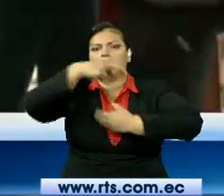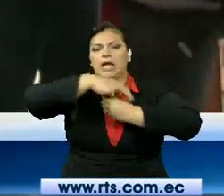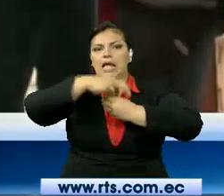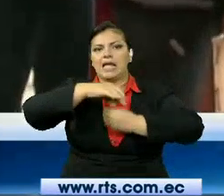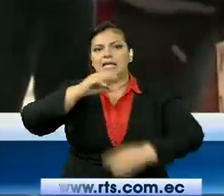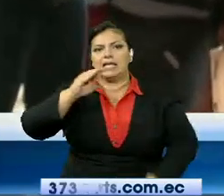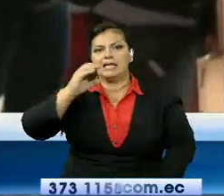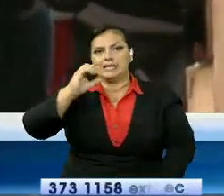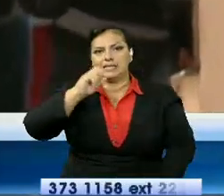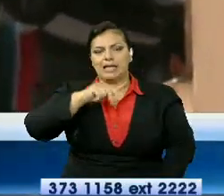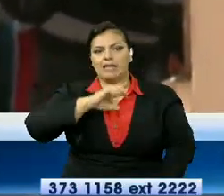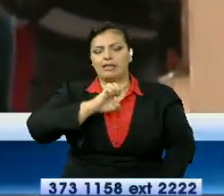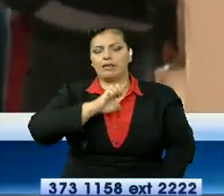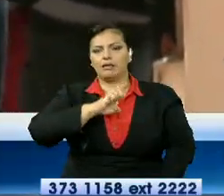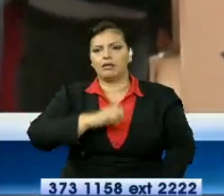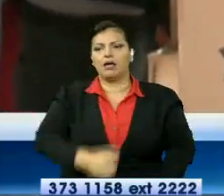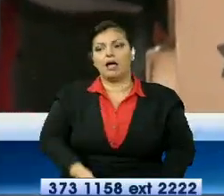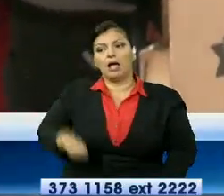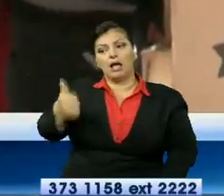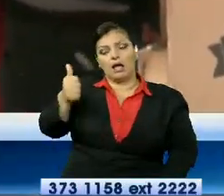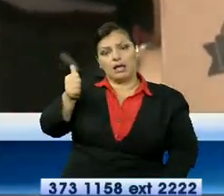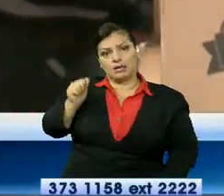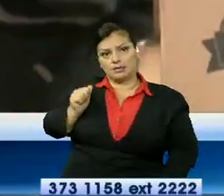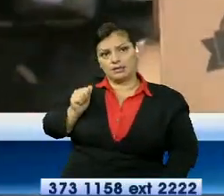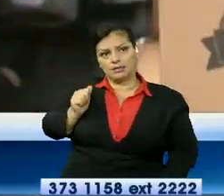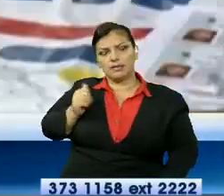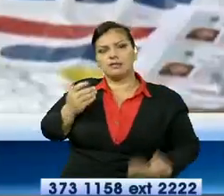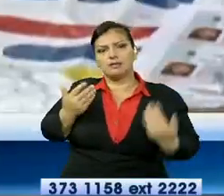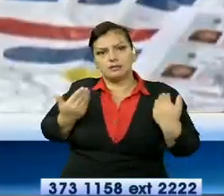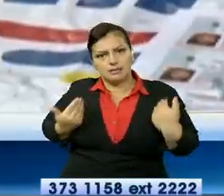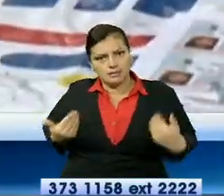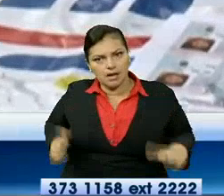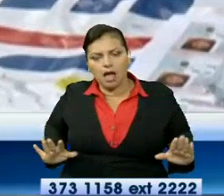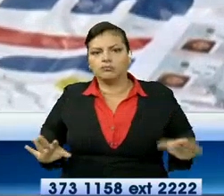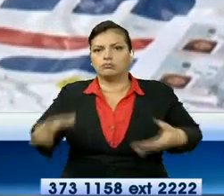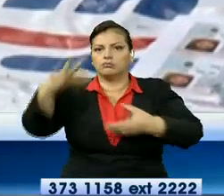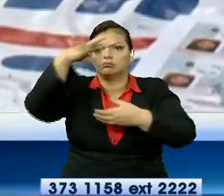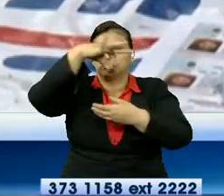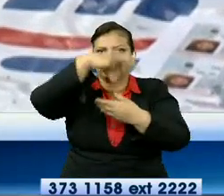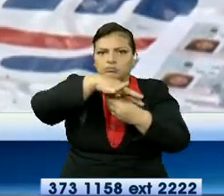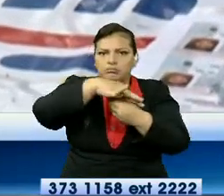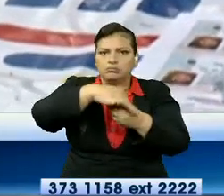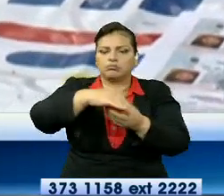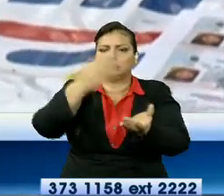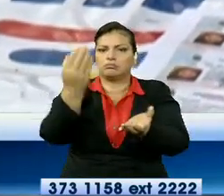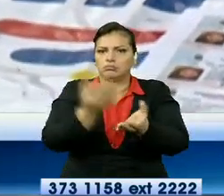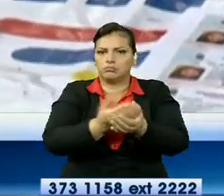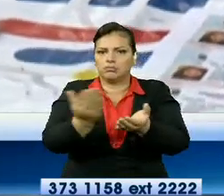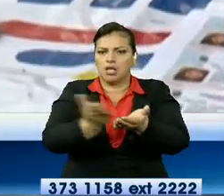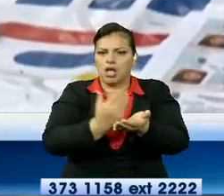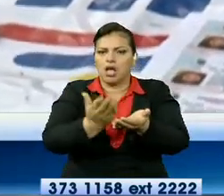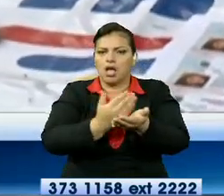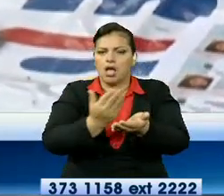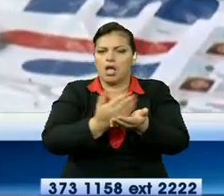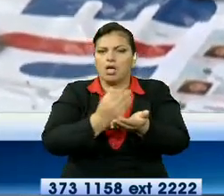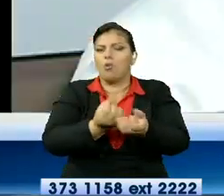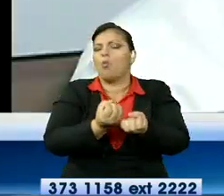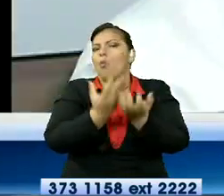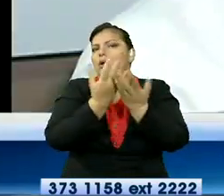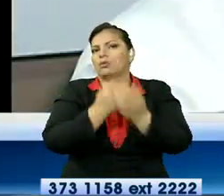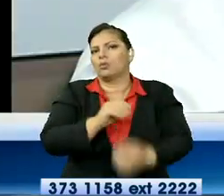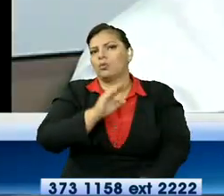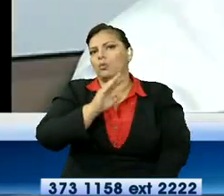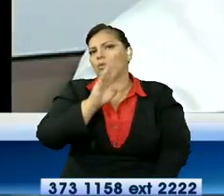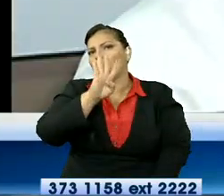ayer procedió al reconteo de los votos de las casi 4.000 actas